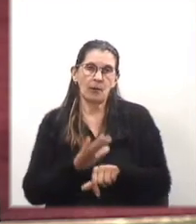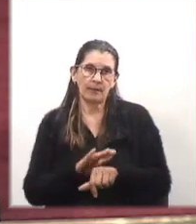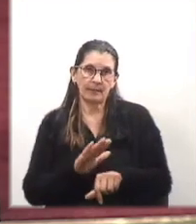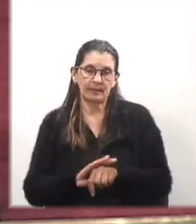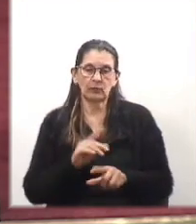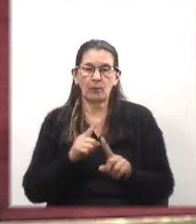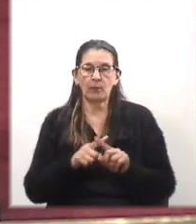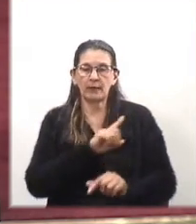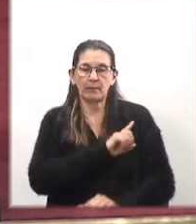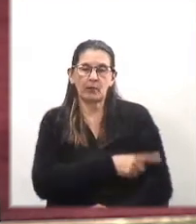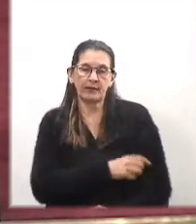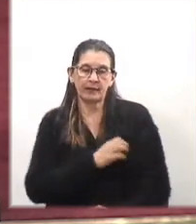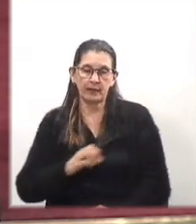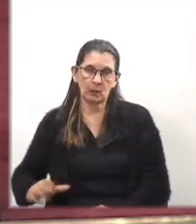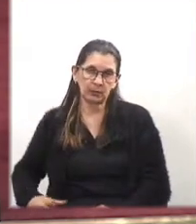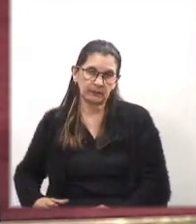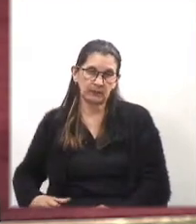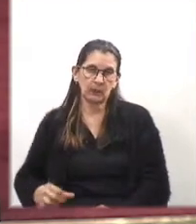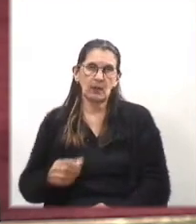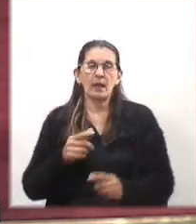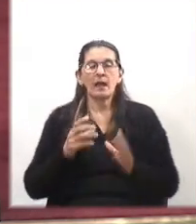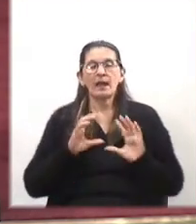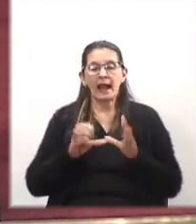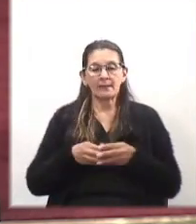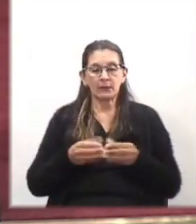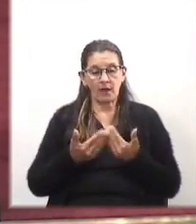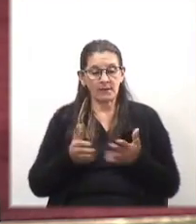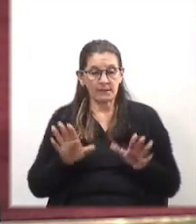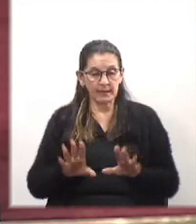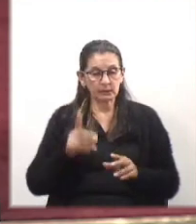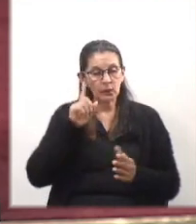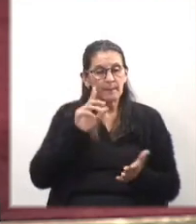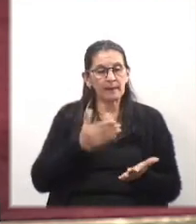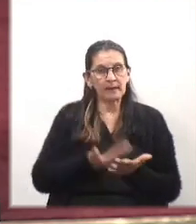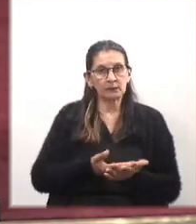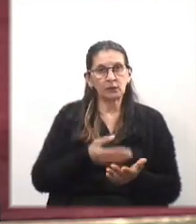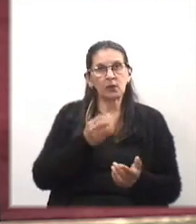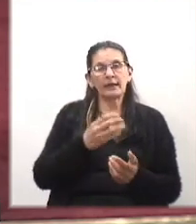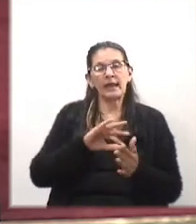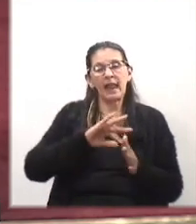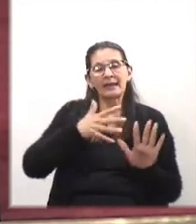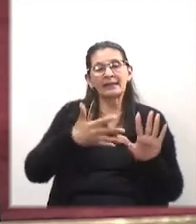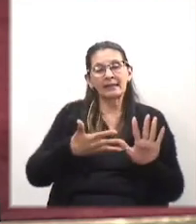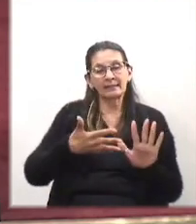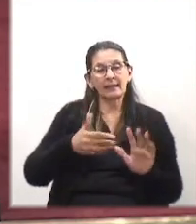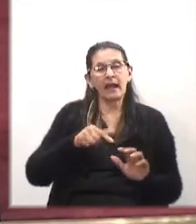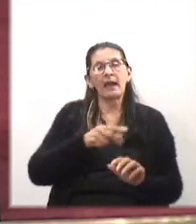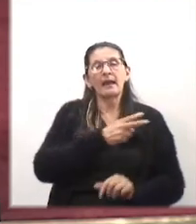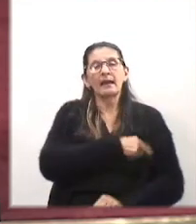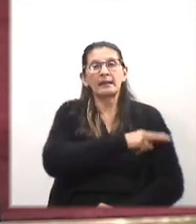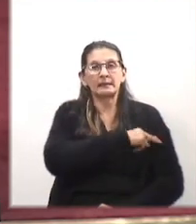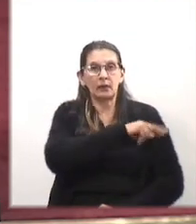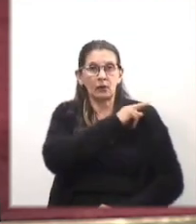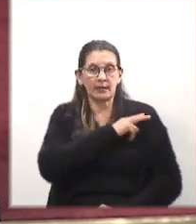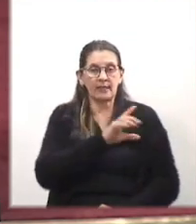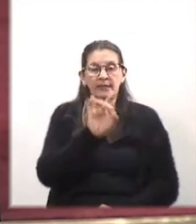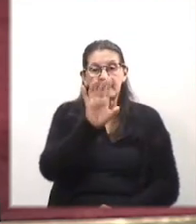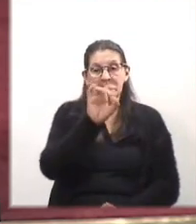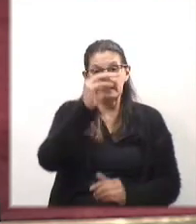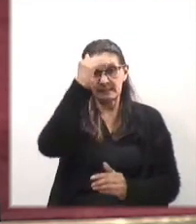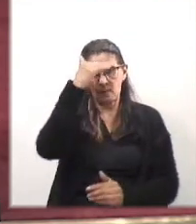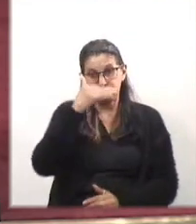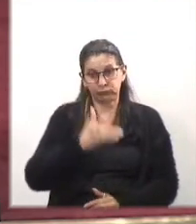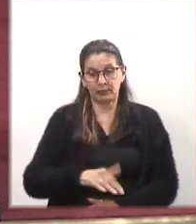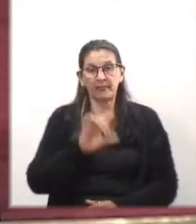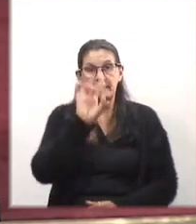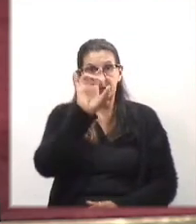presenciales con el Poder Ejecutivo, Cabildo Abierto planteó que el estacionamiento de la quinta categoría en la escala de 15 categorías